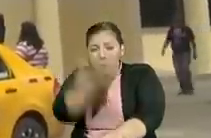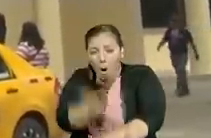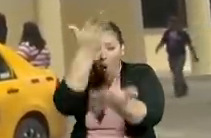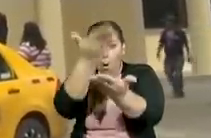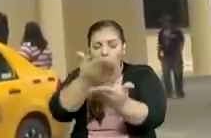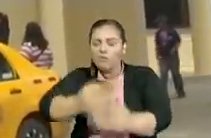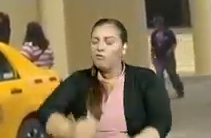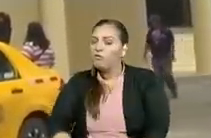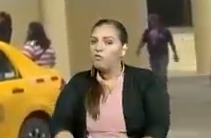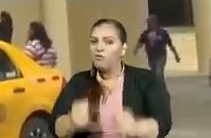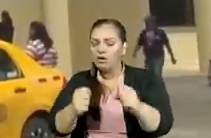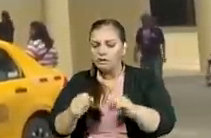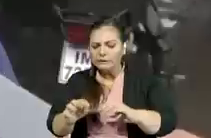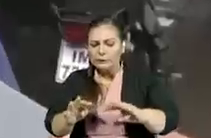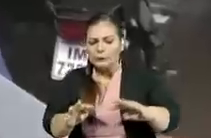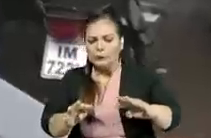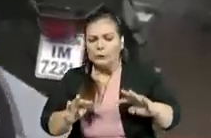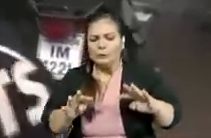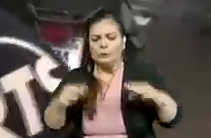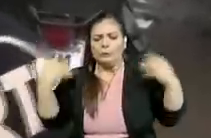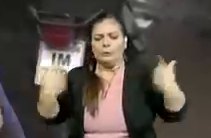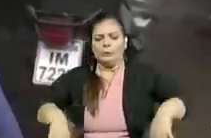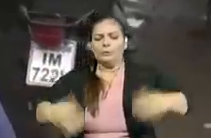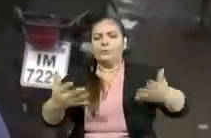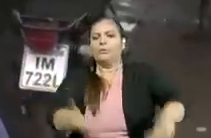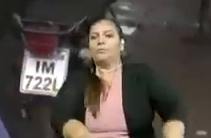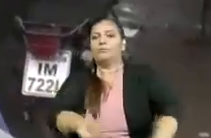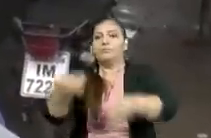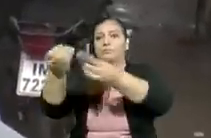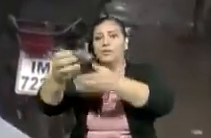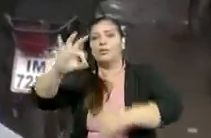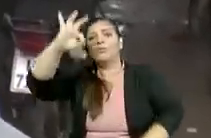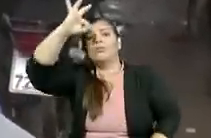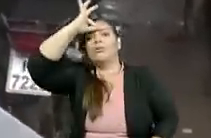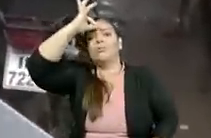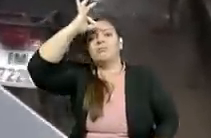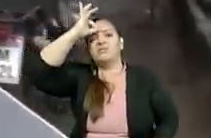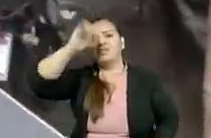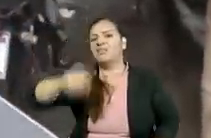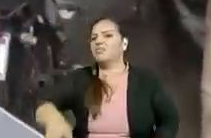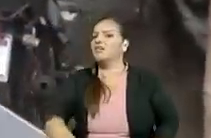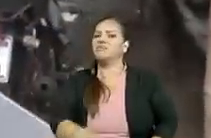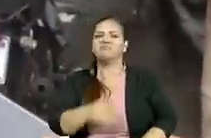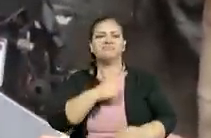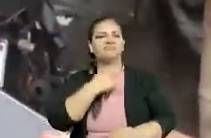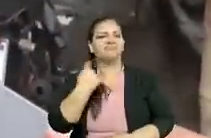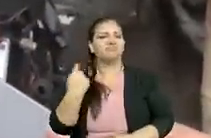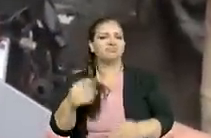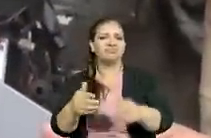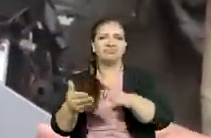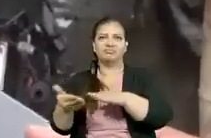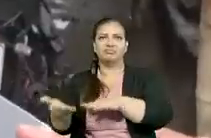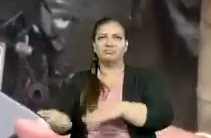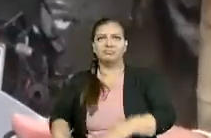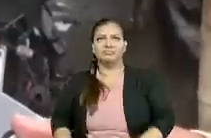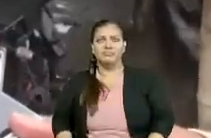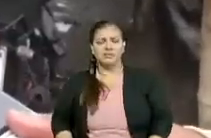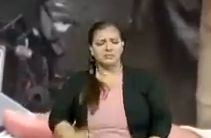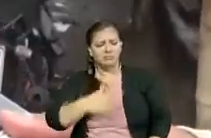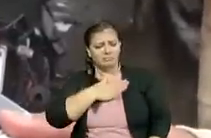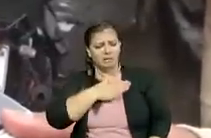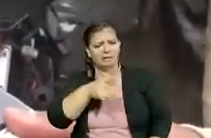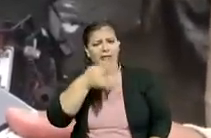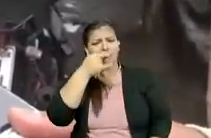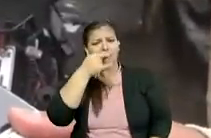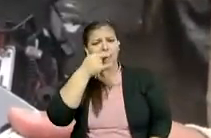las heridas, falleció la madrugada de este día jueves en el hospital de Santa Elena. Ese niño, no sé qué habrá pensado, qué